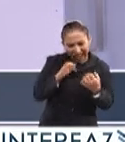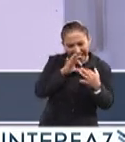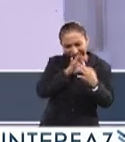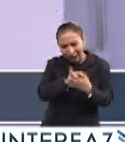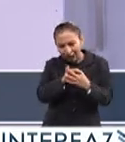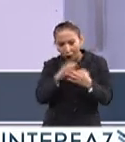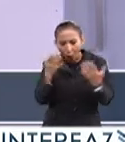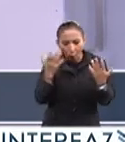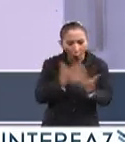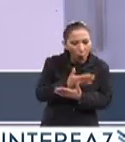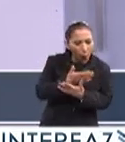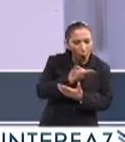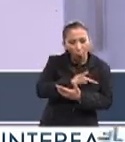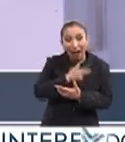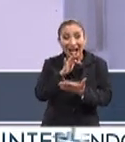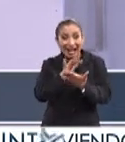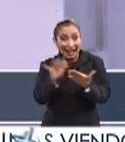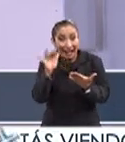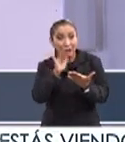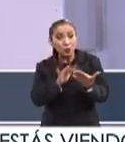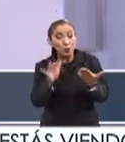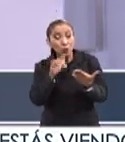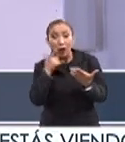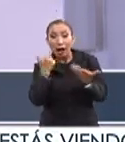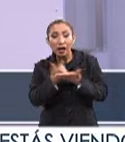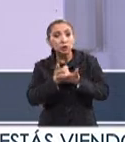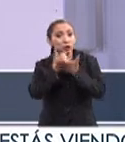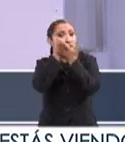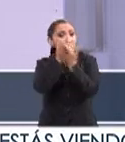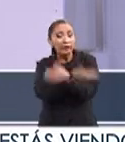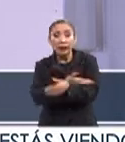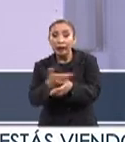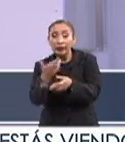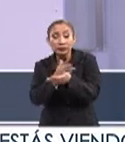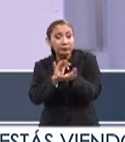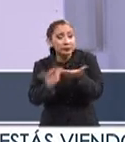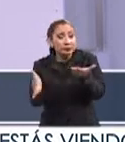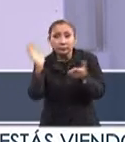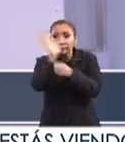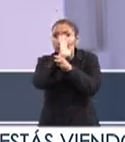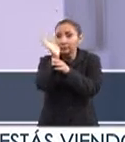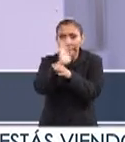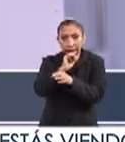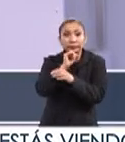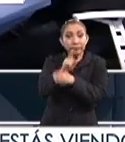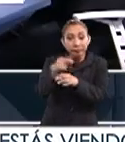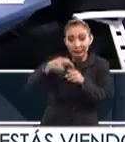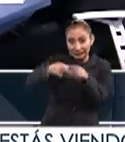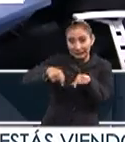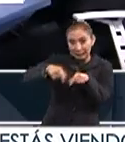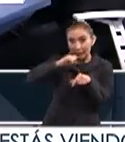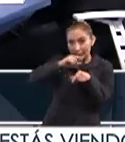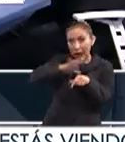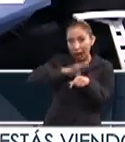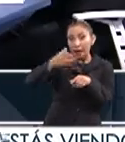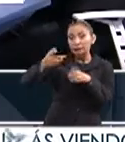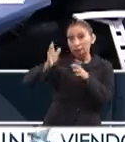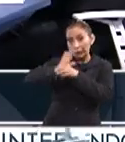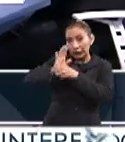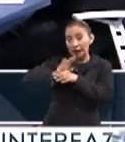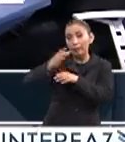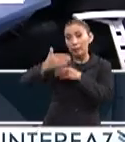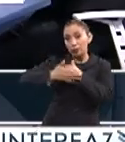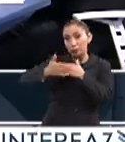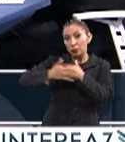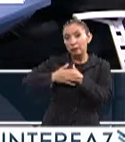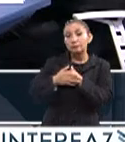nos descubrimos. La lectura solucionamos, ¿no? La lectura, el cine, porque en este ciclo hay también un ciclo de cine